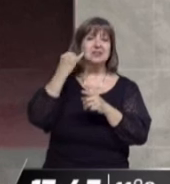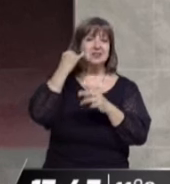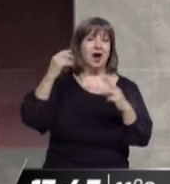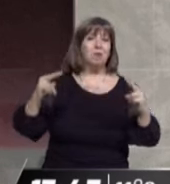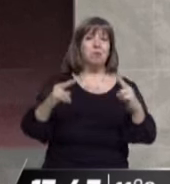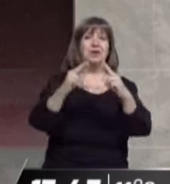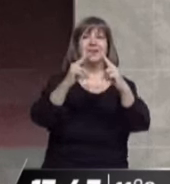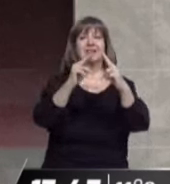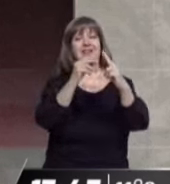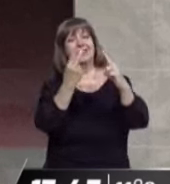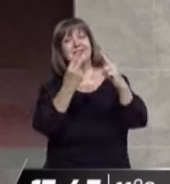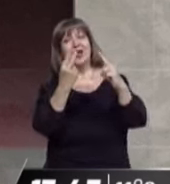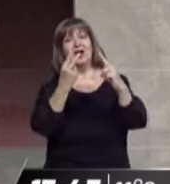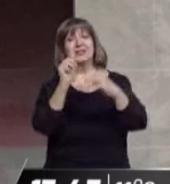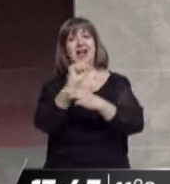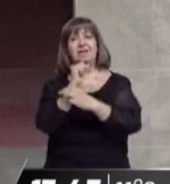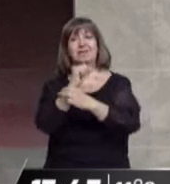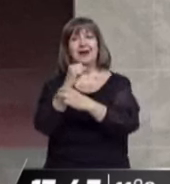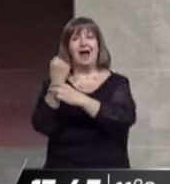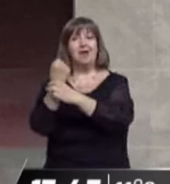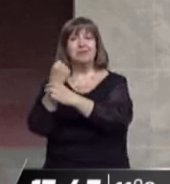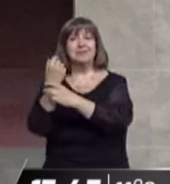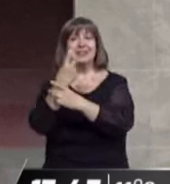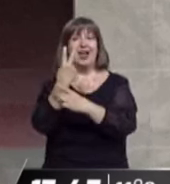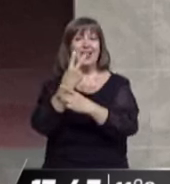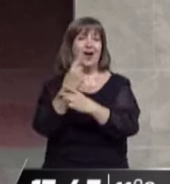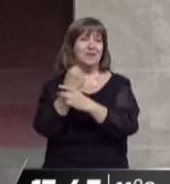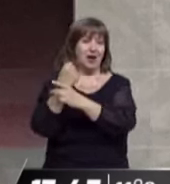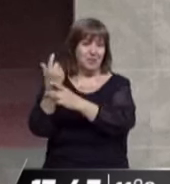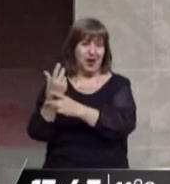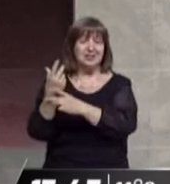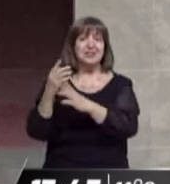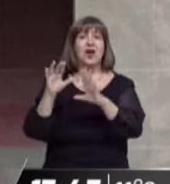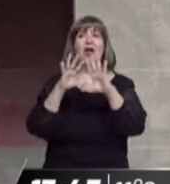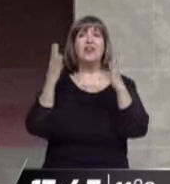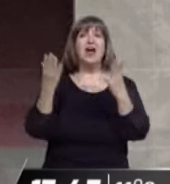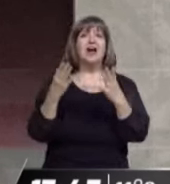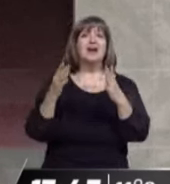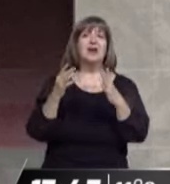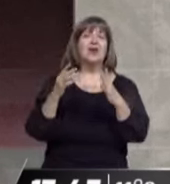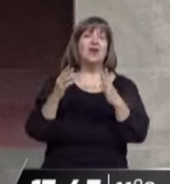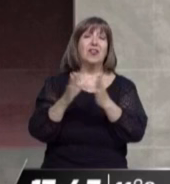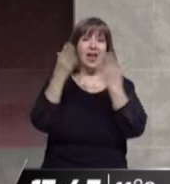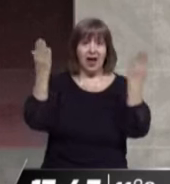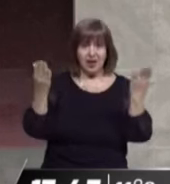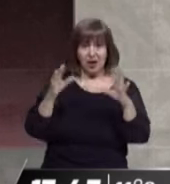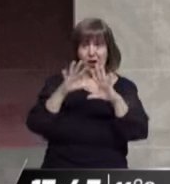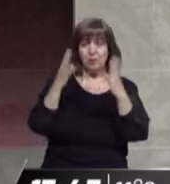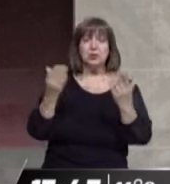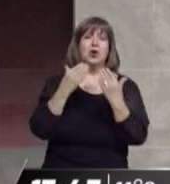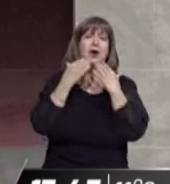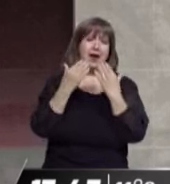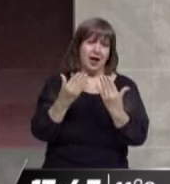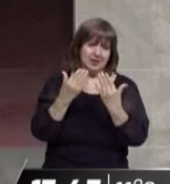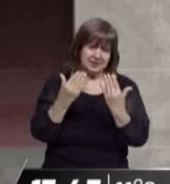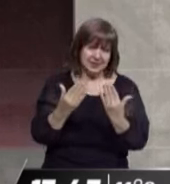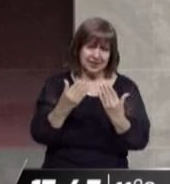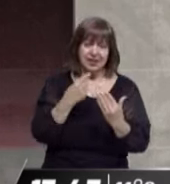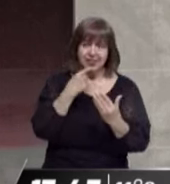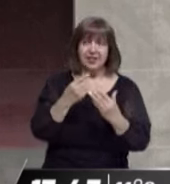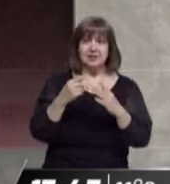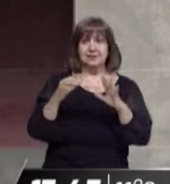de dos exitosos excéntricos, dice el diario El Mundo. Gracias por todo lo que haces por el mundo, el